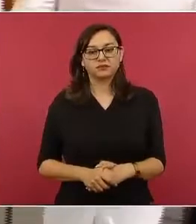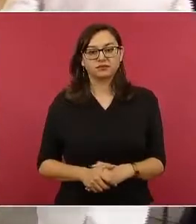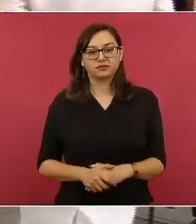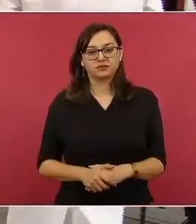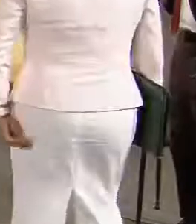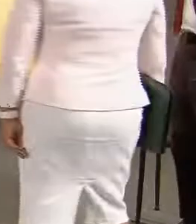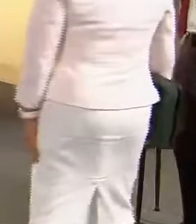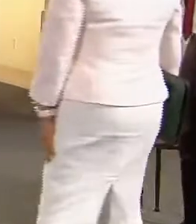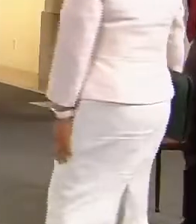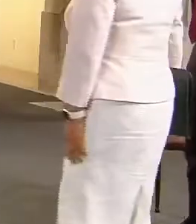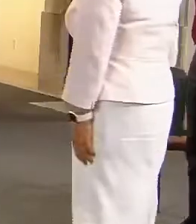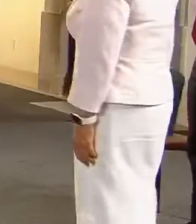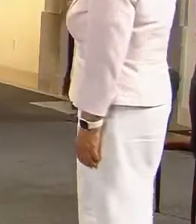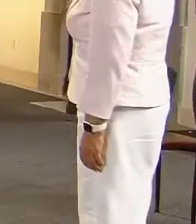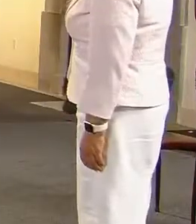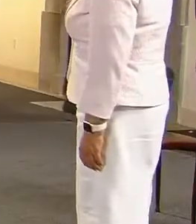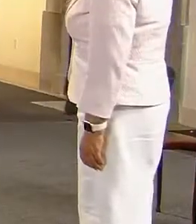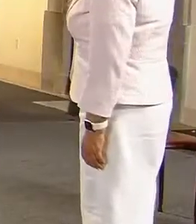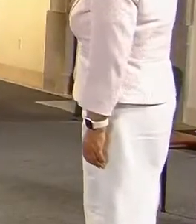¿Cómo?